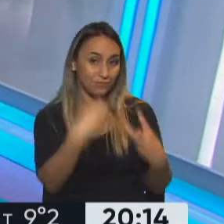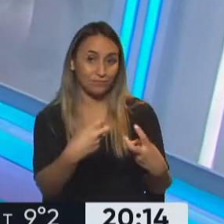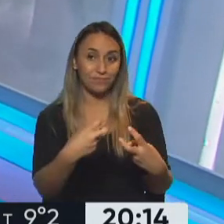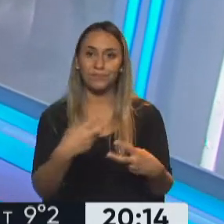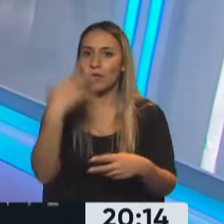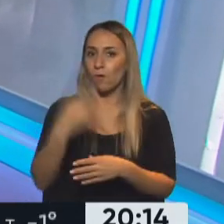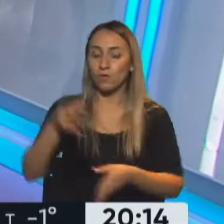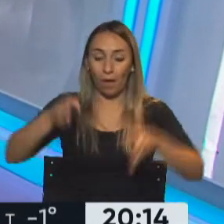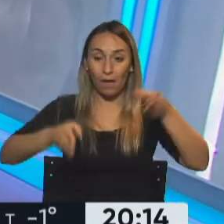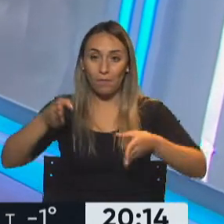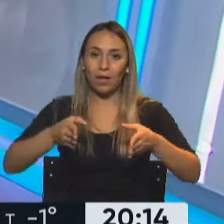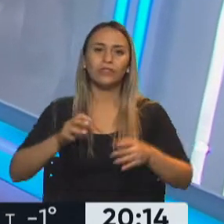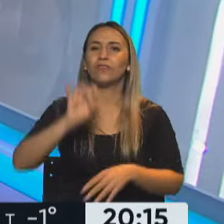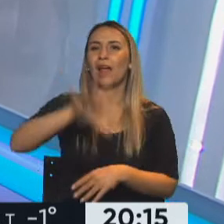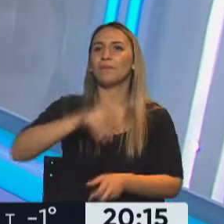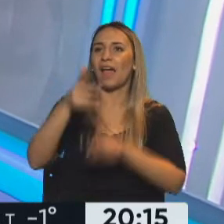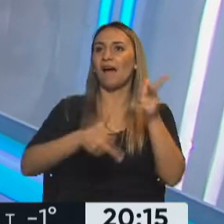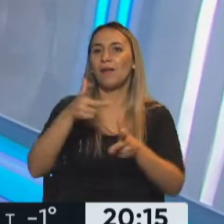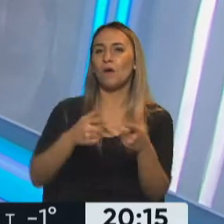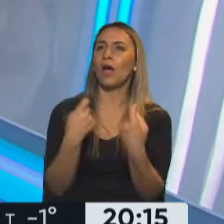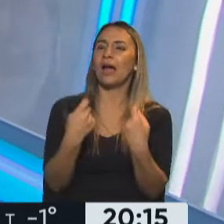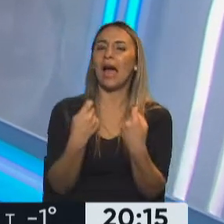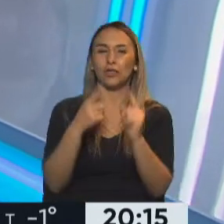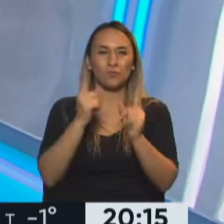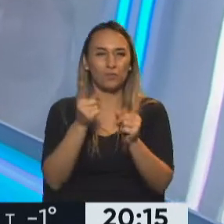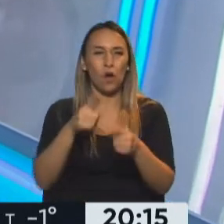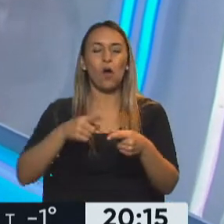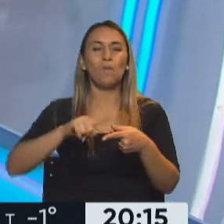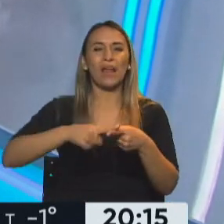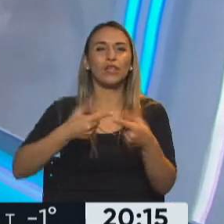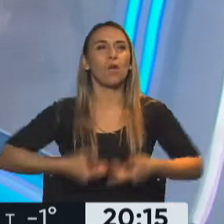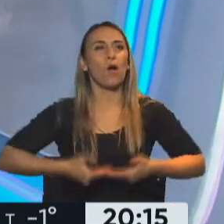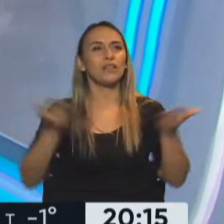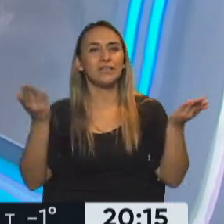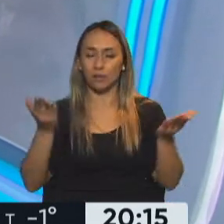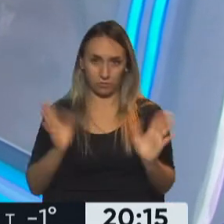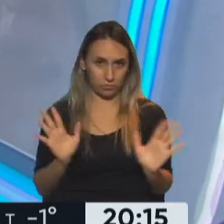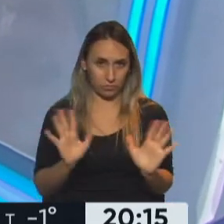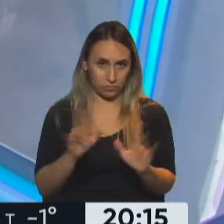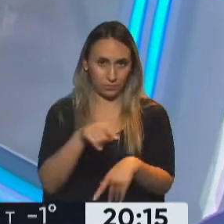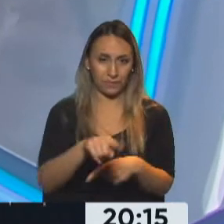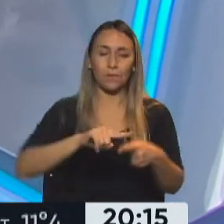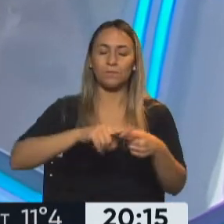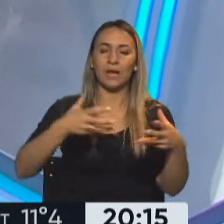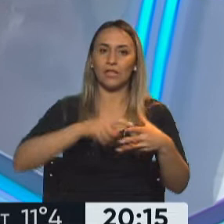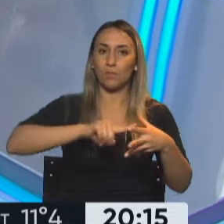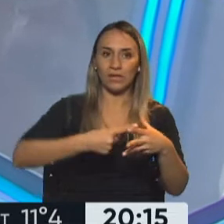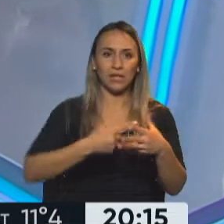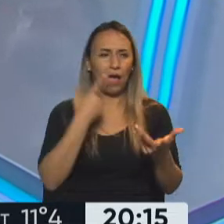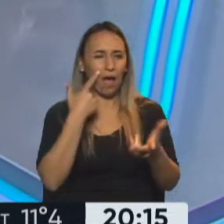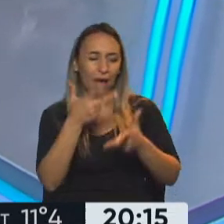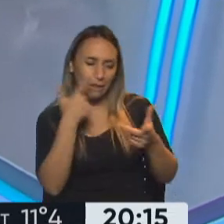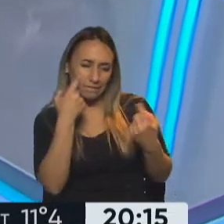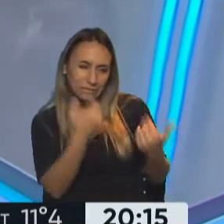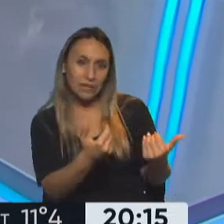porque no estamos hablando solamente de los gastos habituales de los partidos políticos sino de aquellos aquella propaganda que se realizan hoy en día